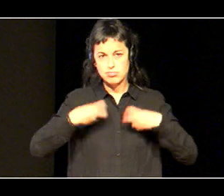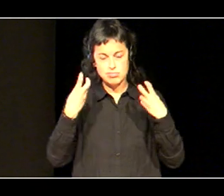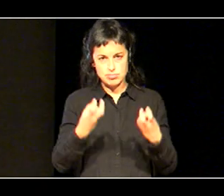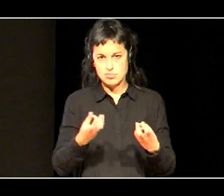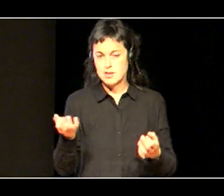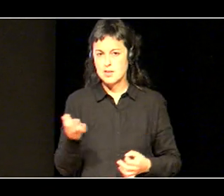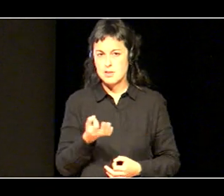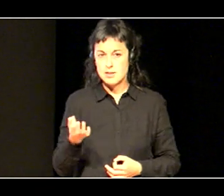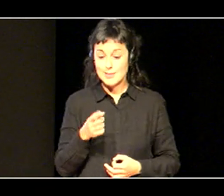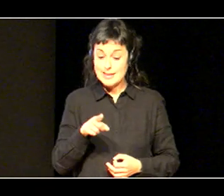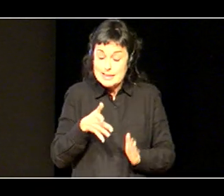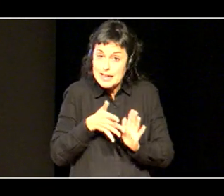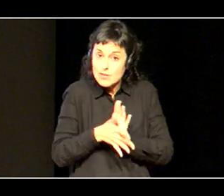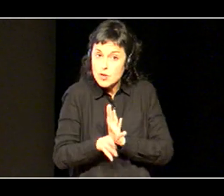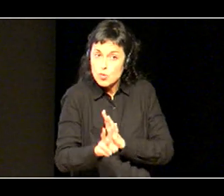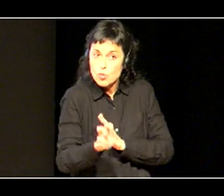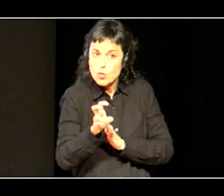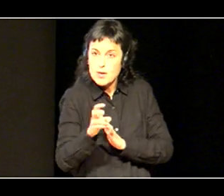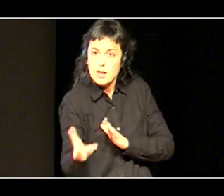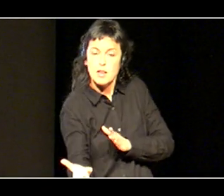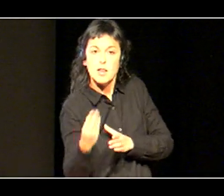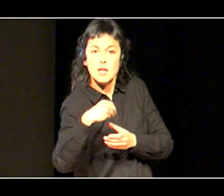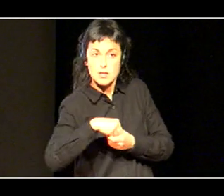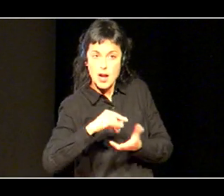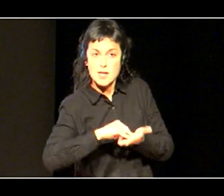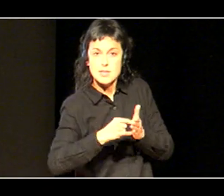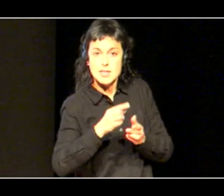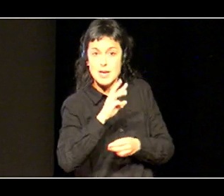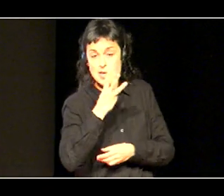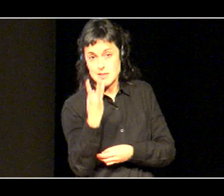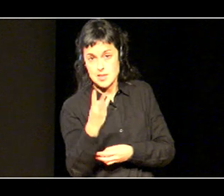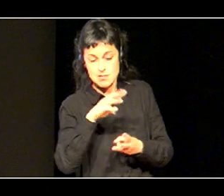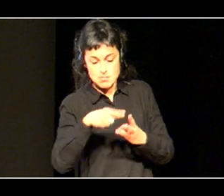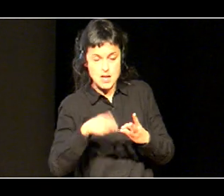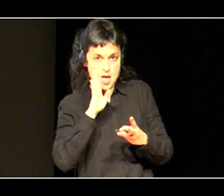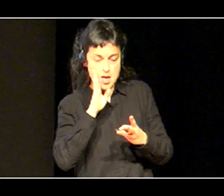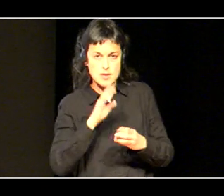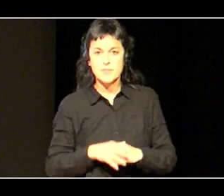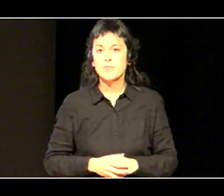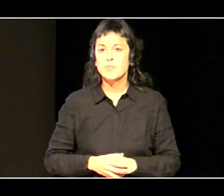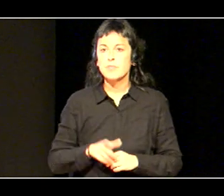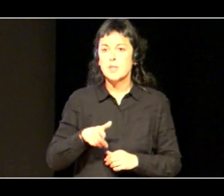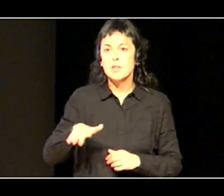tenemos que integrar también a estos sistemas nos y